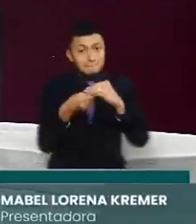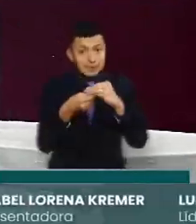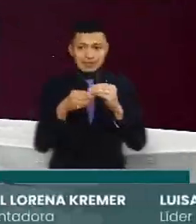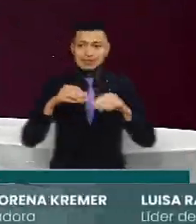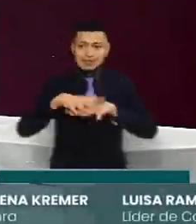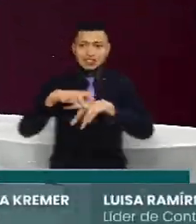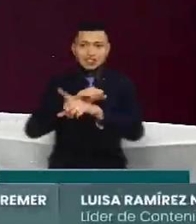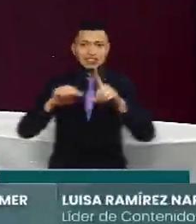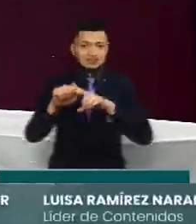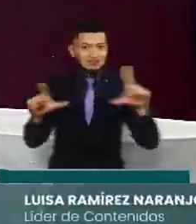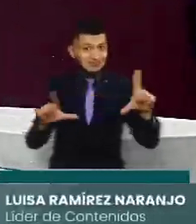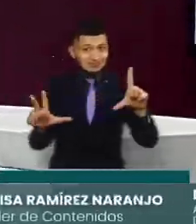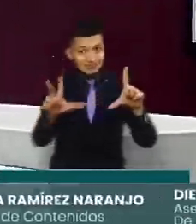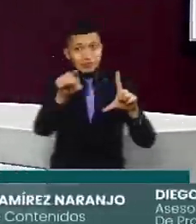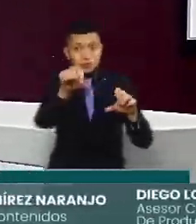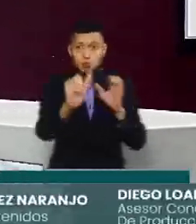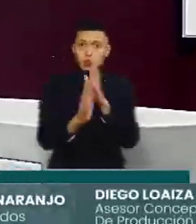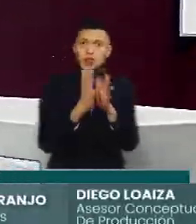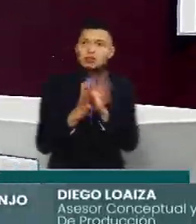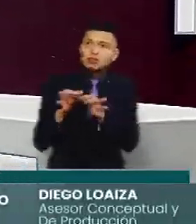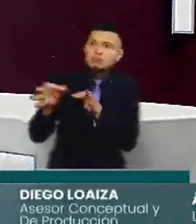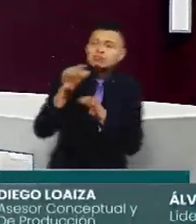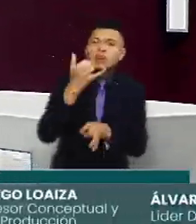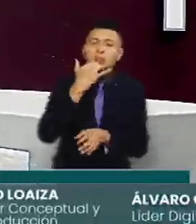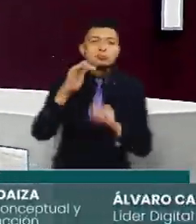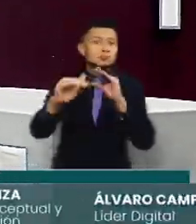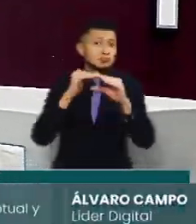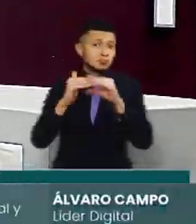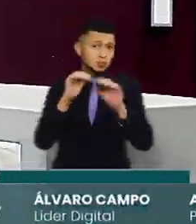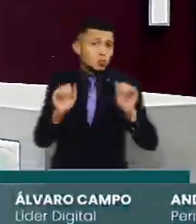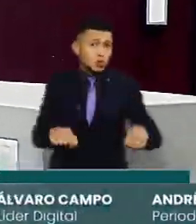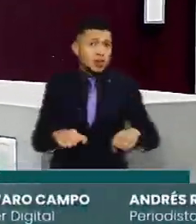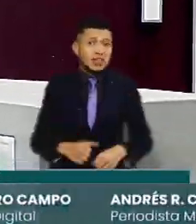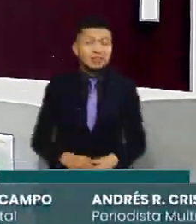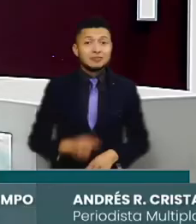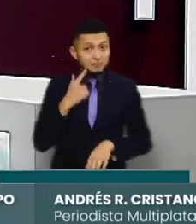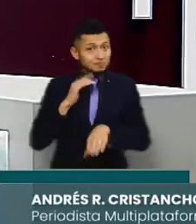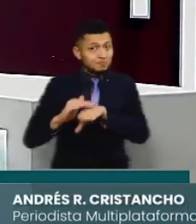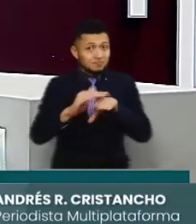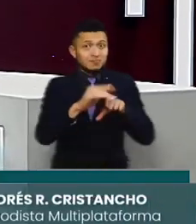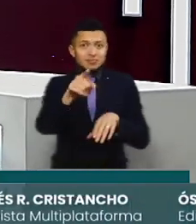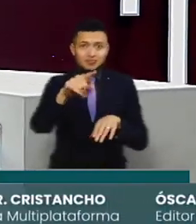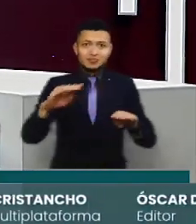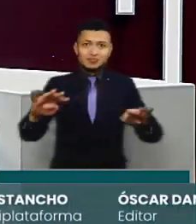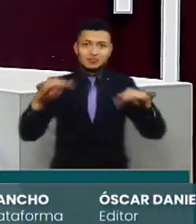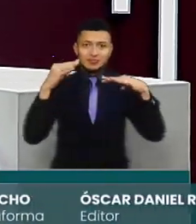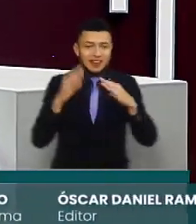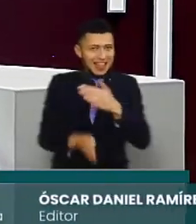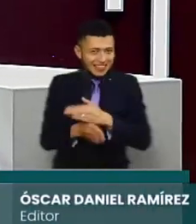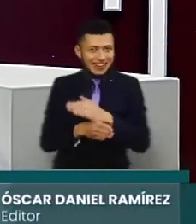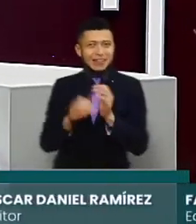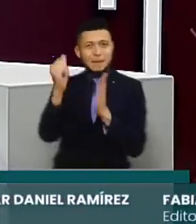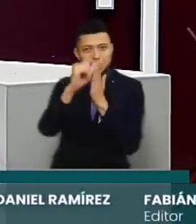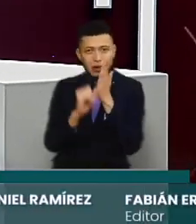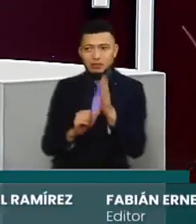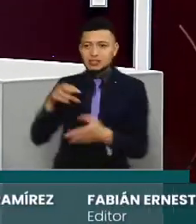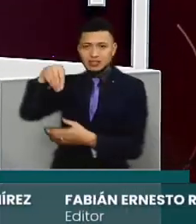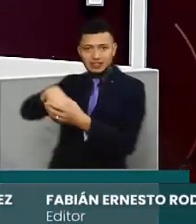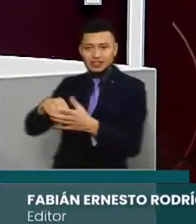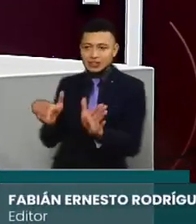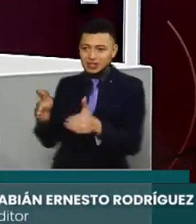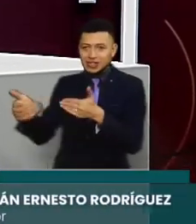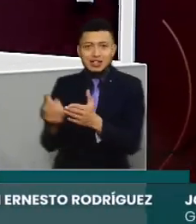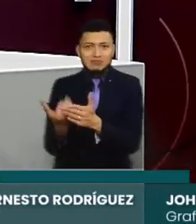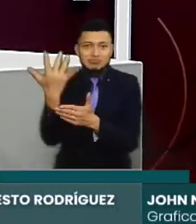sociales del canal 13 puede contarnos lo que pasa en sus municipios. Lo invitamos para que se quede con la mejor programación. Participe en Inbox 13